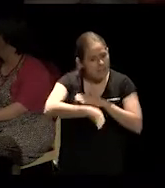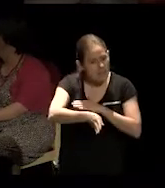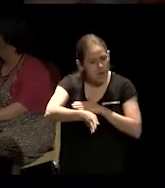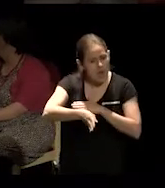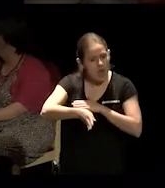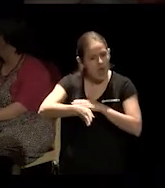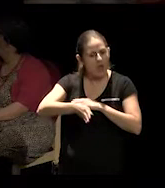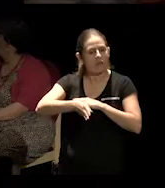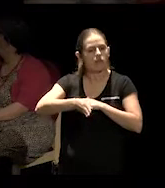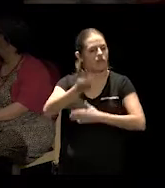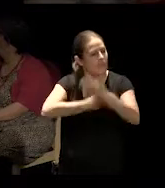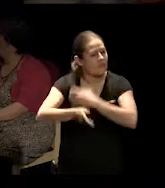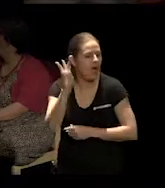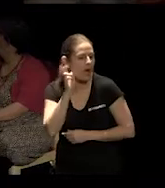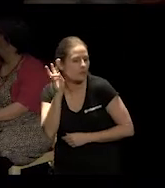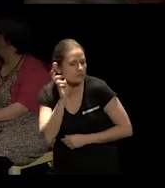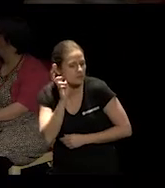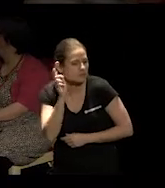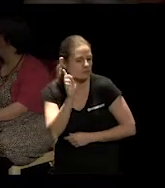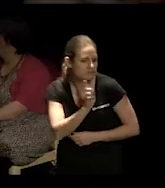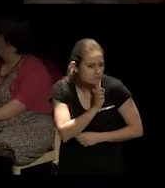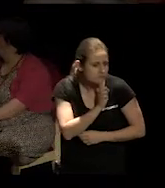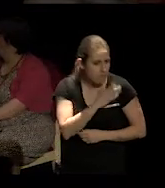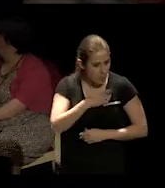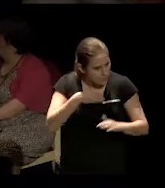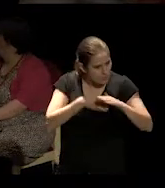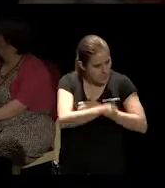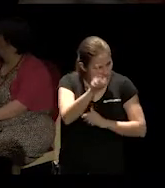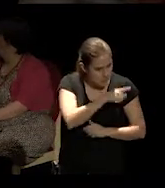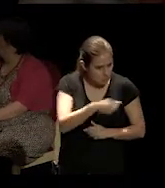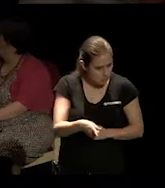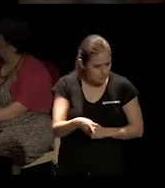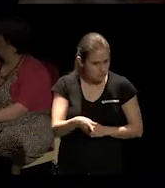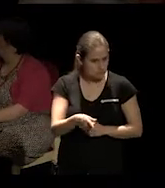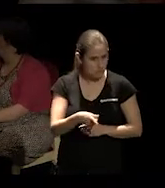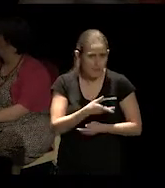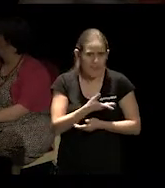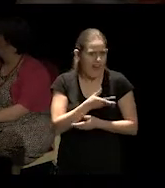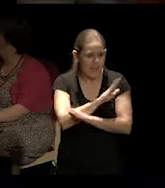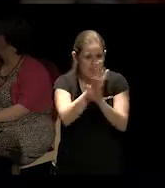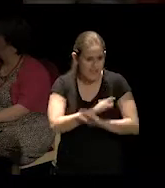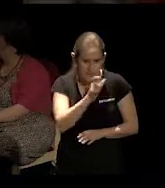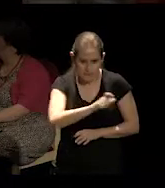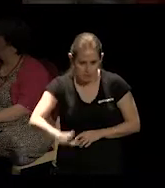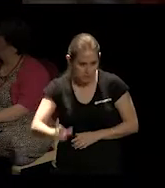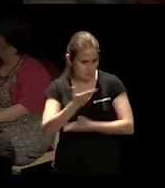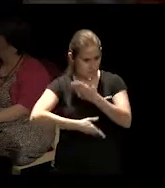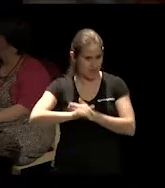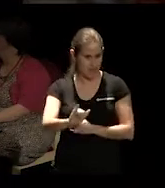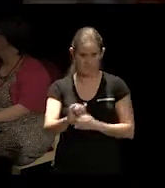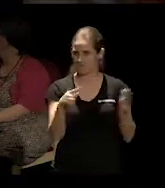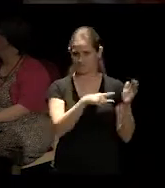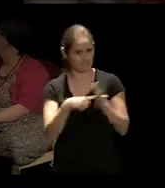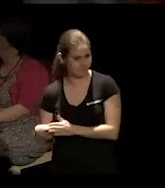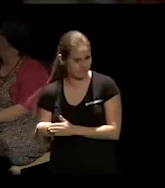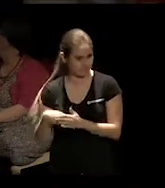este. Estamos relegando a las personas con discapacidad de estos espectáculos. Como decía un